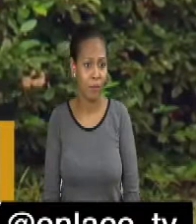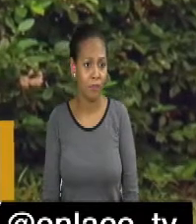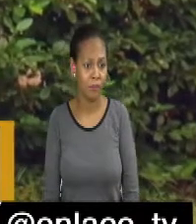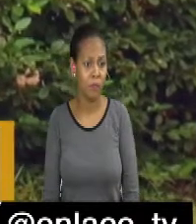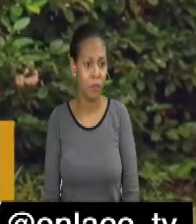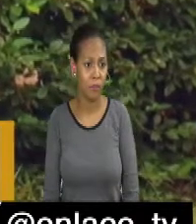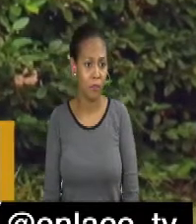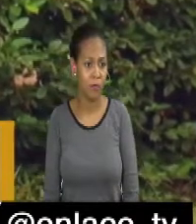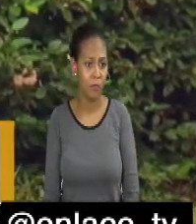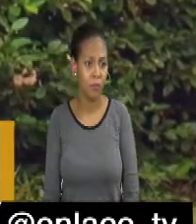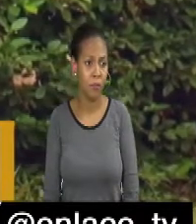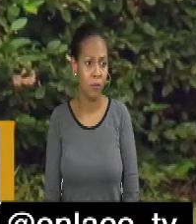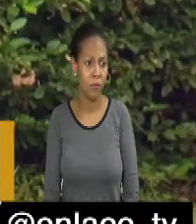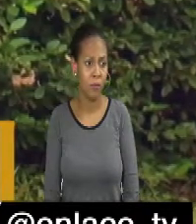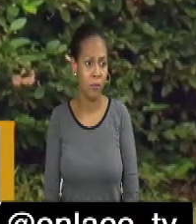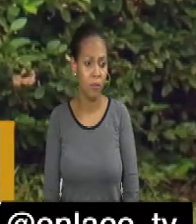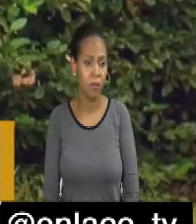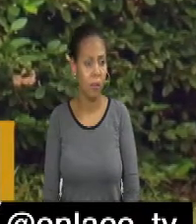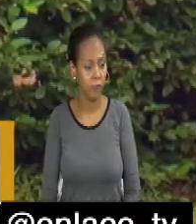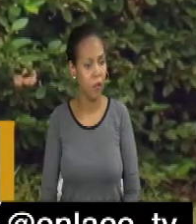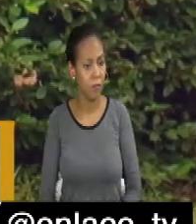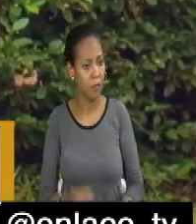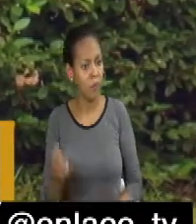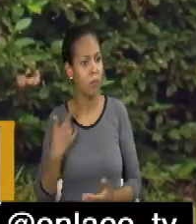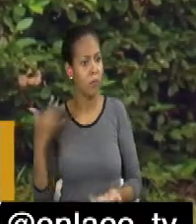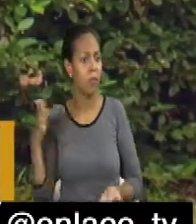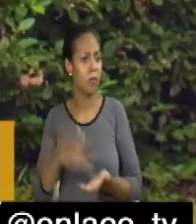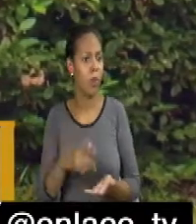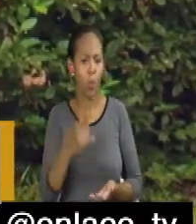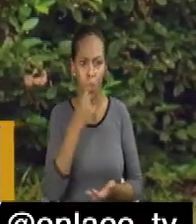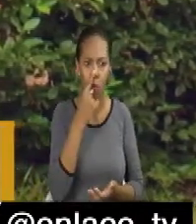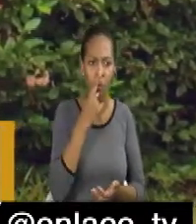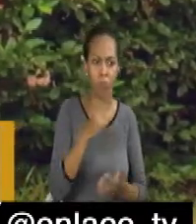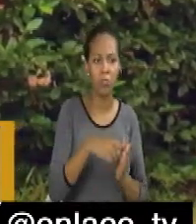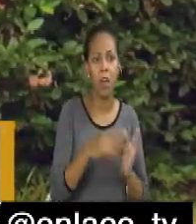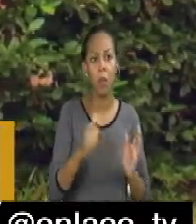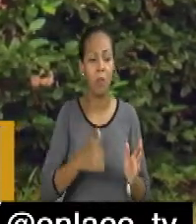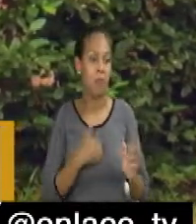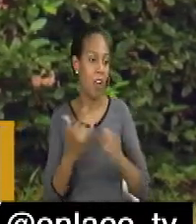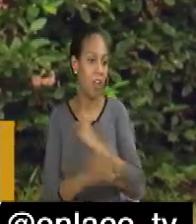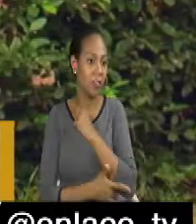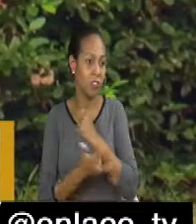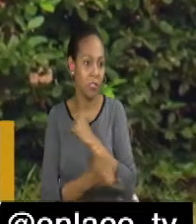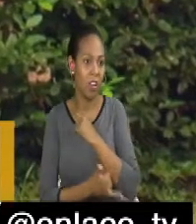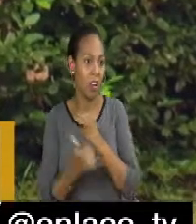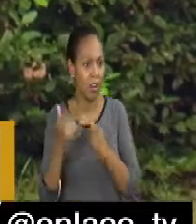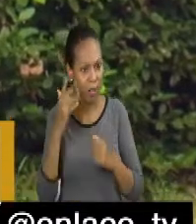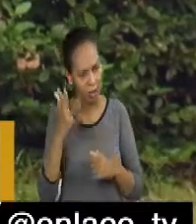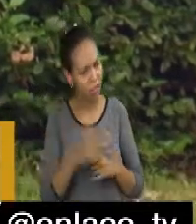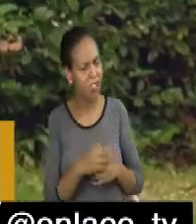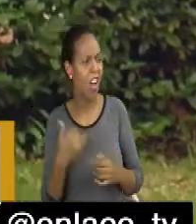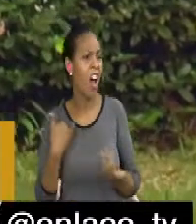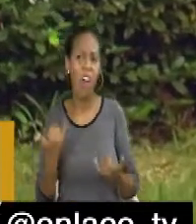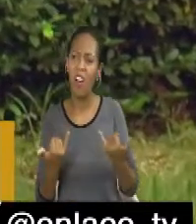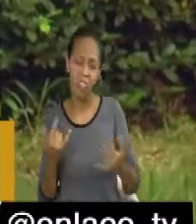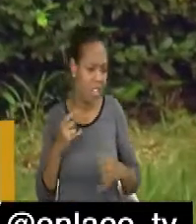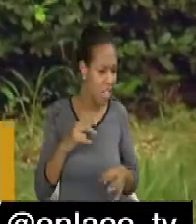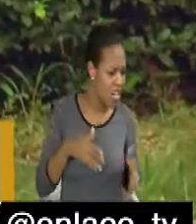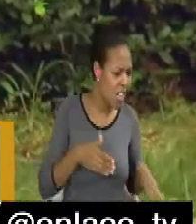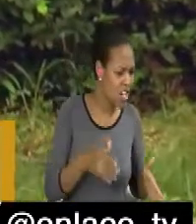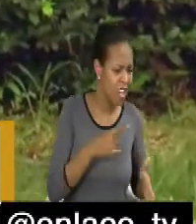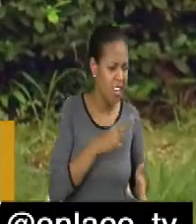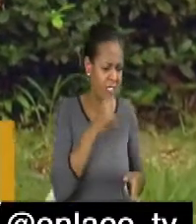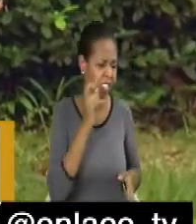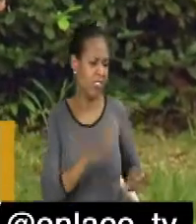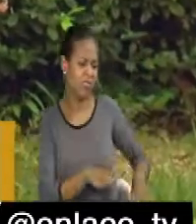vemos que este es un lugar que muchos barranqueños vienen a visitar, es un sitio turístico, ya muchos no quieren venir al lugar. No, sí, verdad es sí, que no vienen, porque es